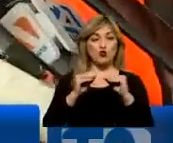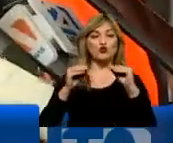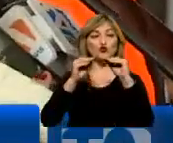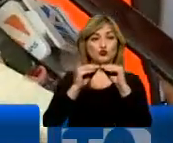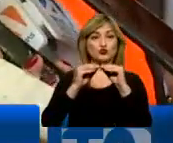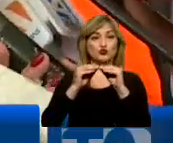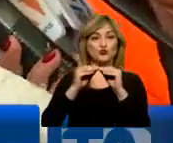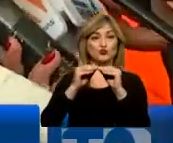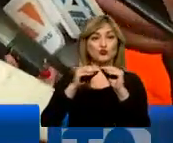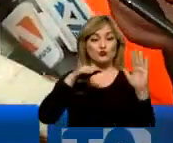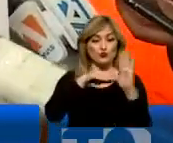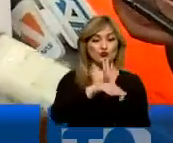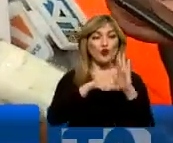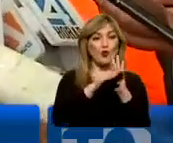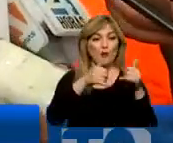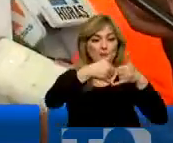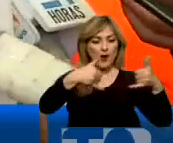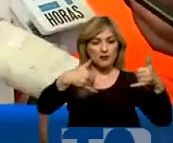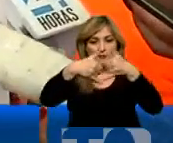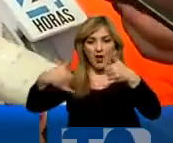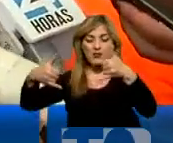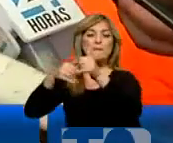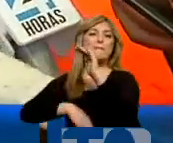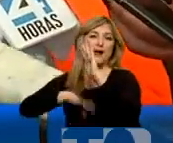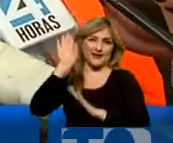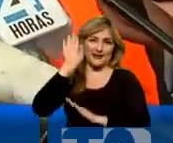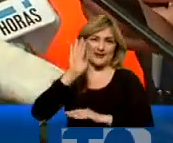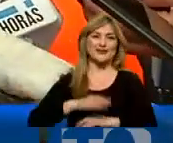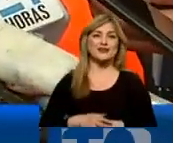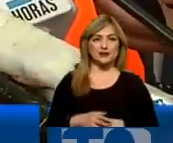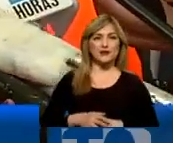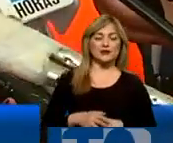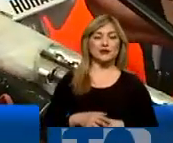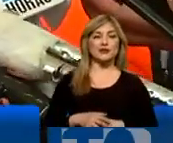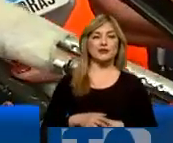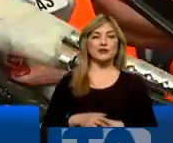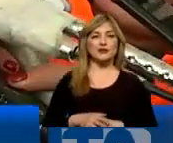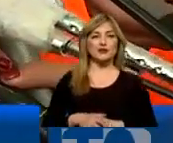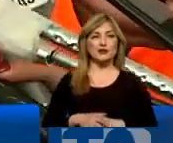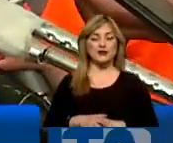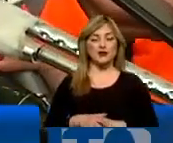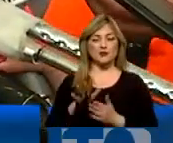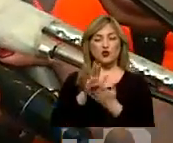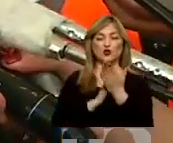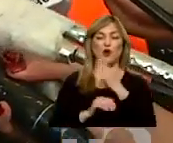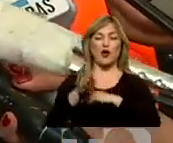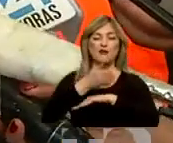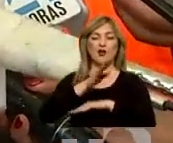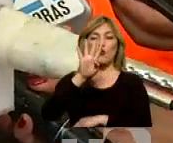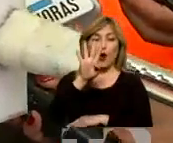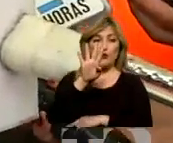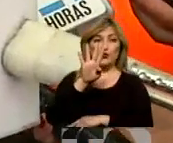la cantidad de bodegas para incrementar los aforos. Normalmente para este proyecto se hubiera necesitado 4 bodegas para